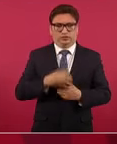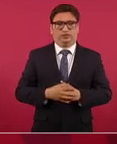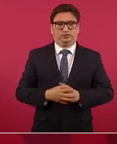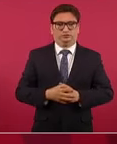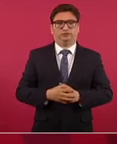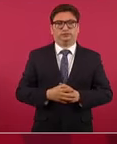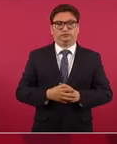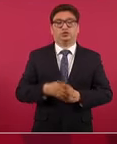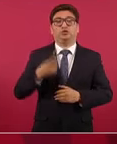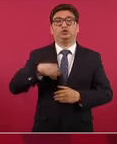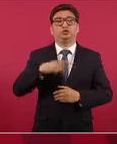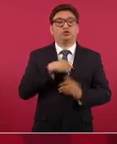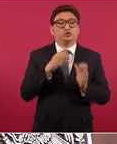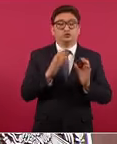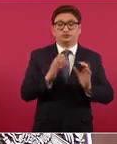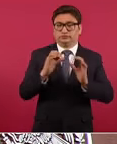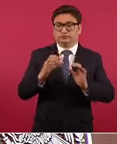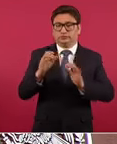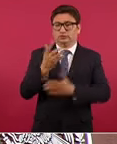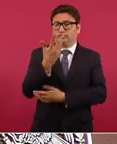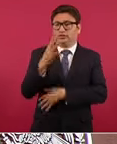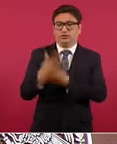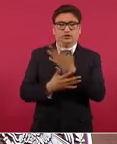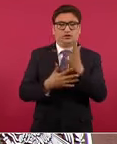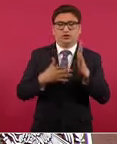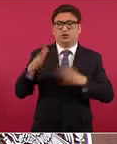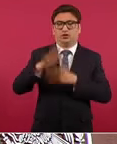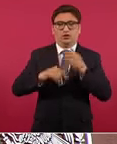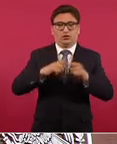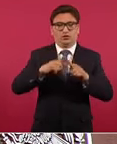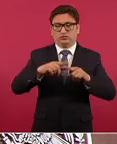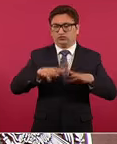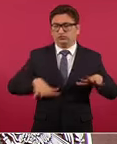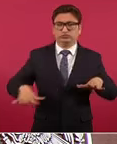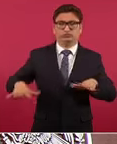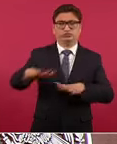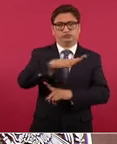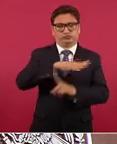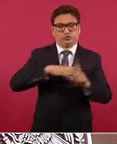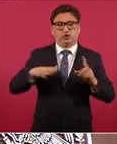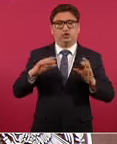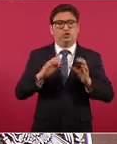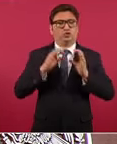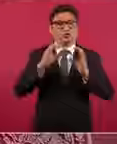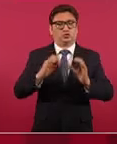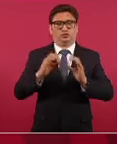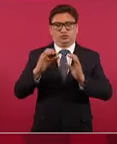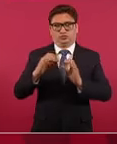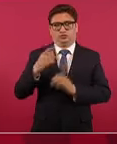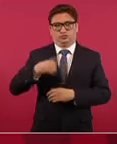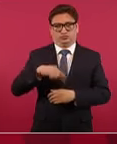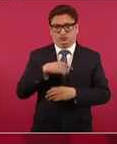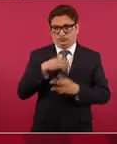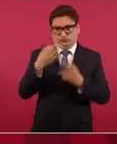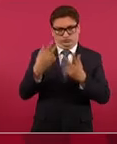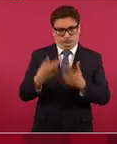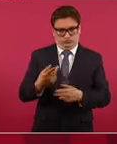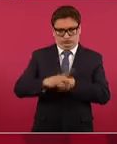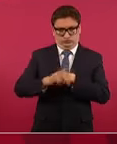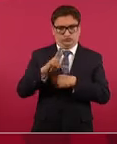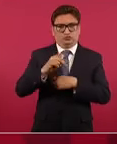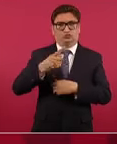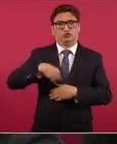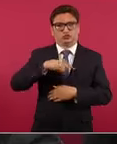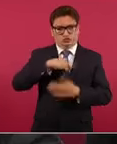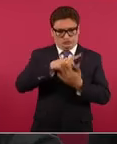se destruya la naturaleza y estamos llevando a cabo todo un plan